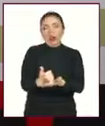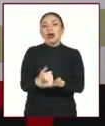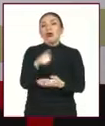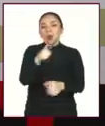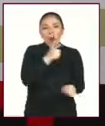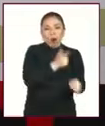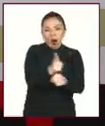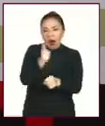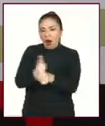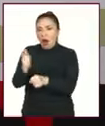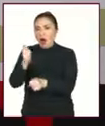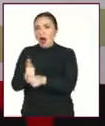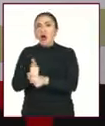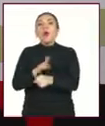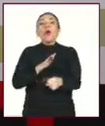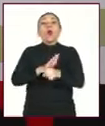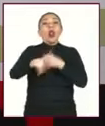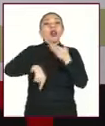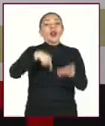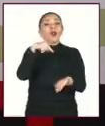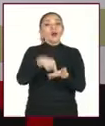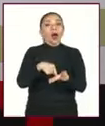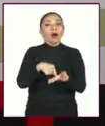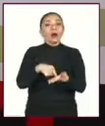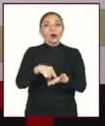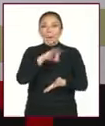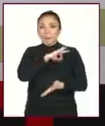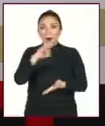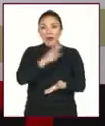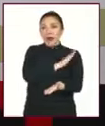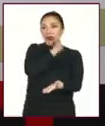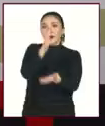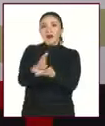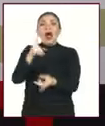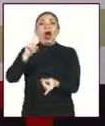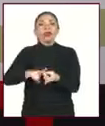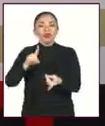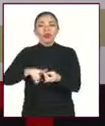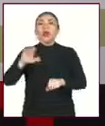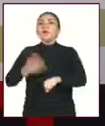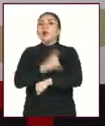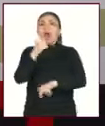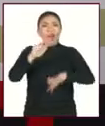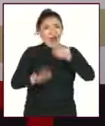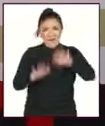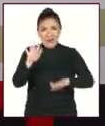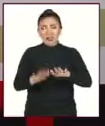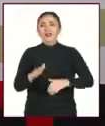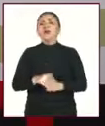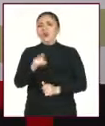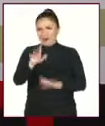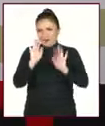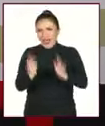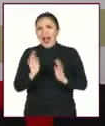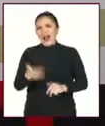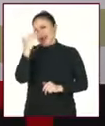Identificar qué son los lugares donde puedan acudir, porque muchas veces, aunque estemos